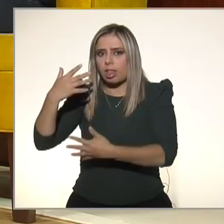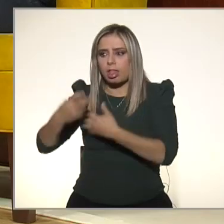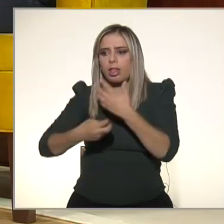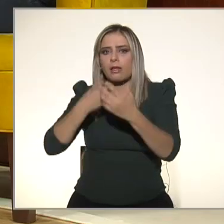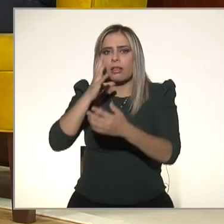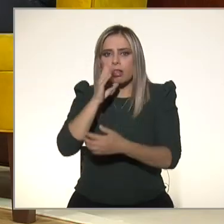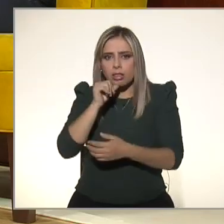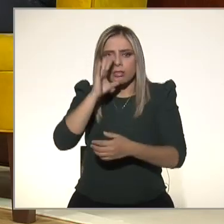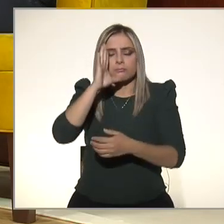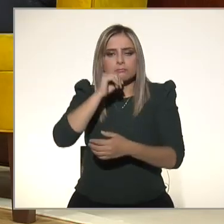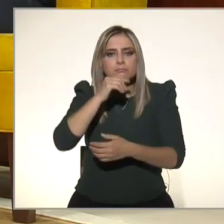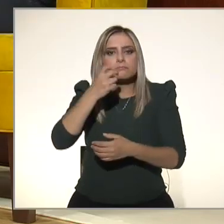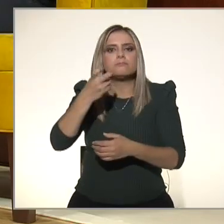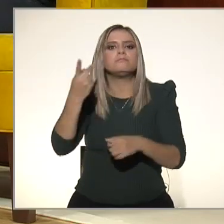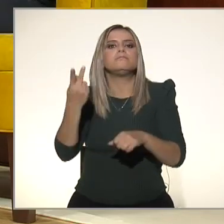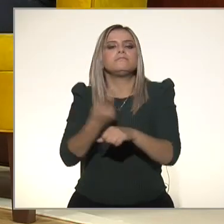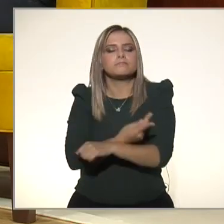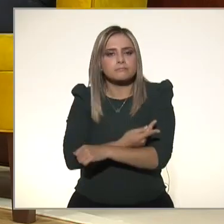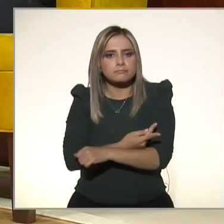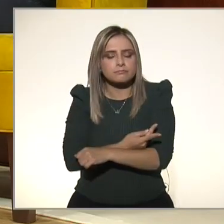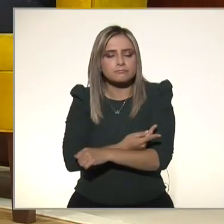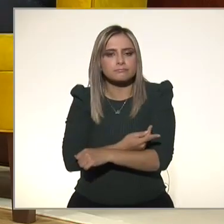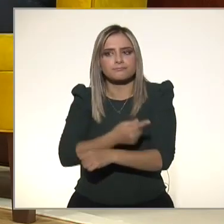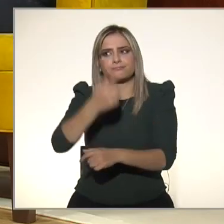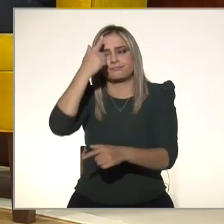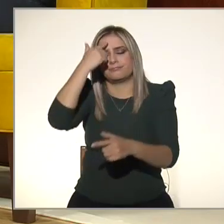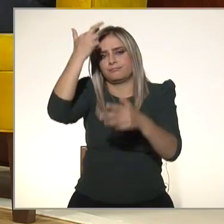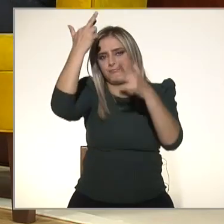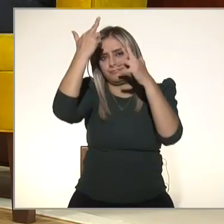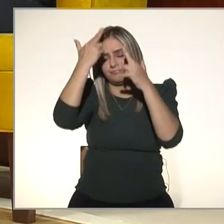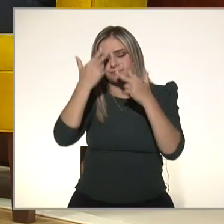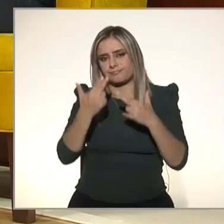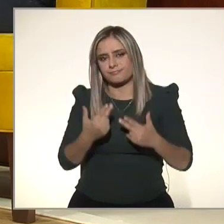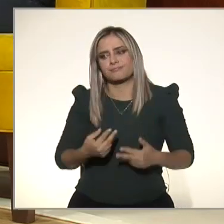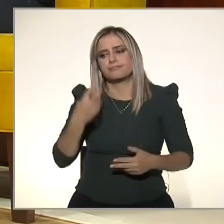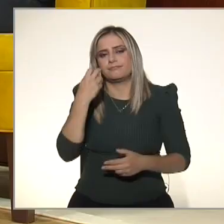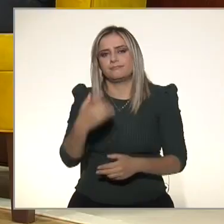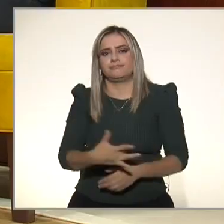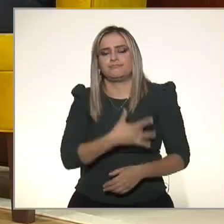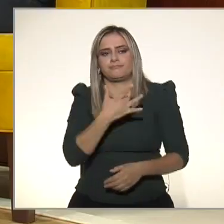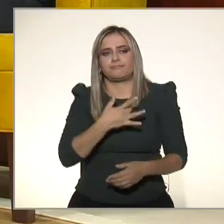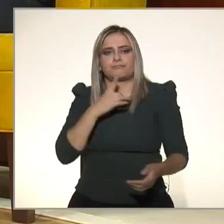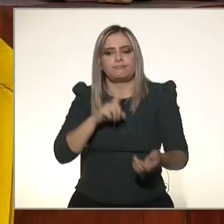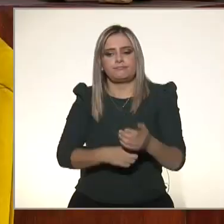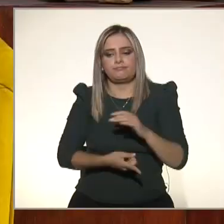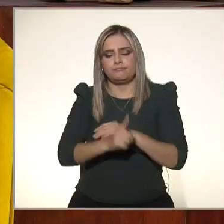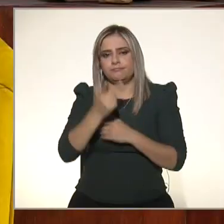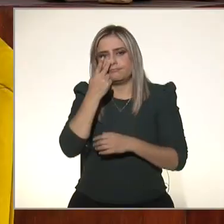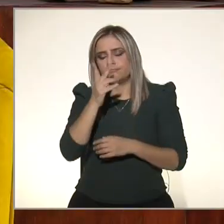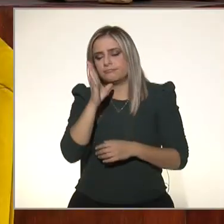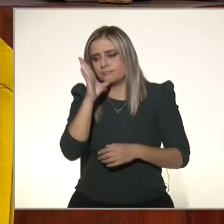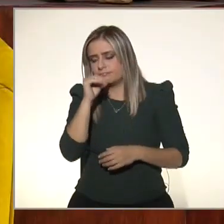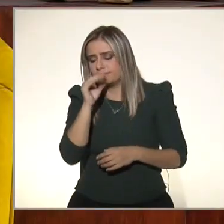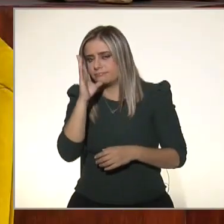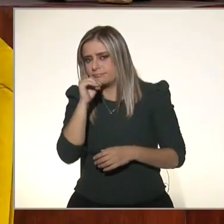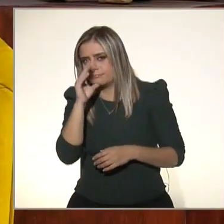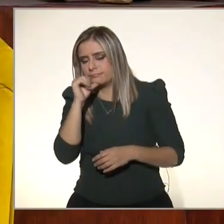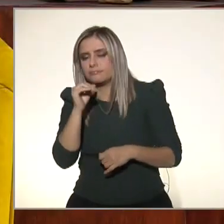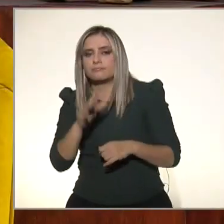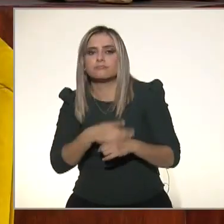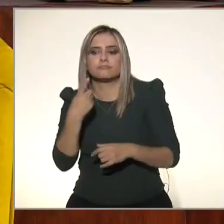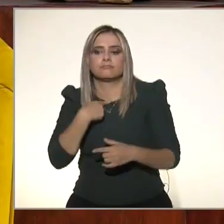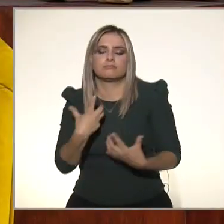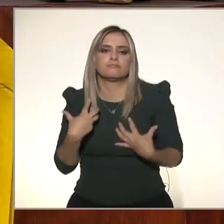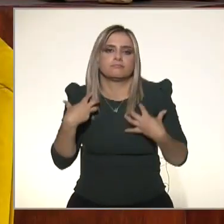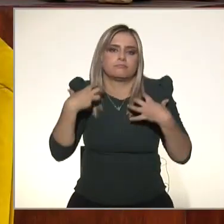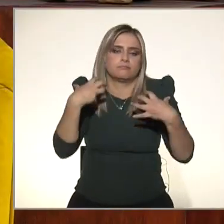esas expectativas, lo que pasa en consecuencia es que uno empieza a sentir eso, ¿no? Como no soy capaz, no puedo,